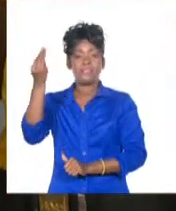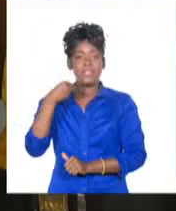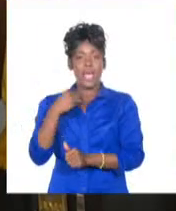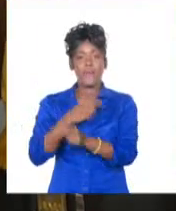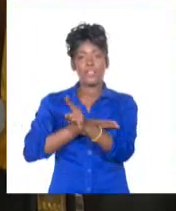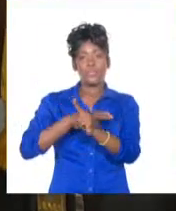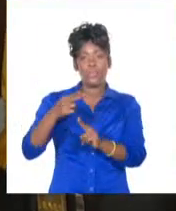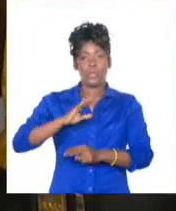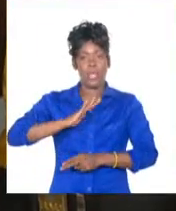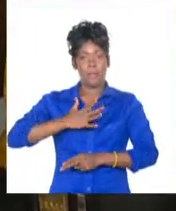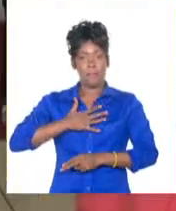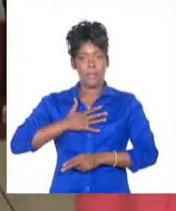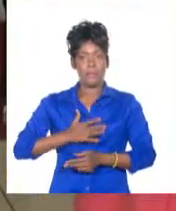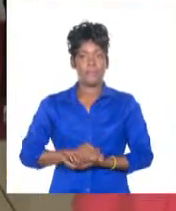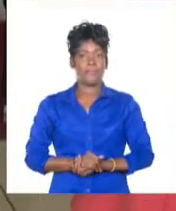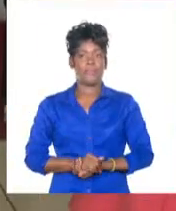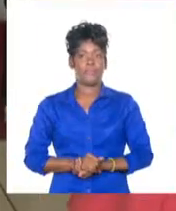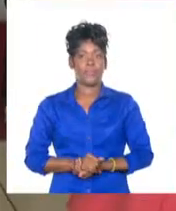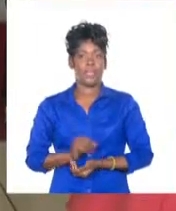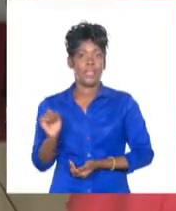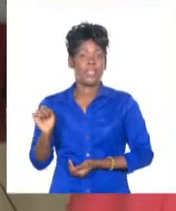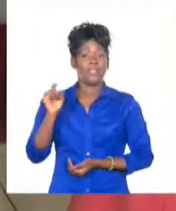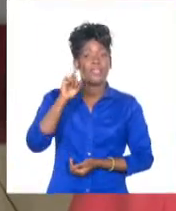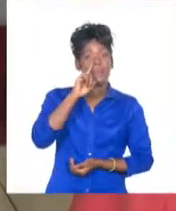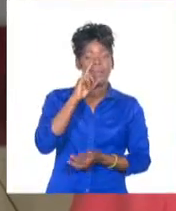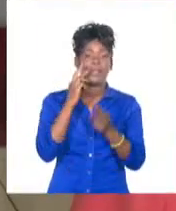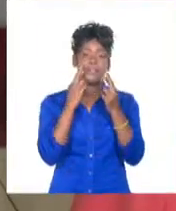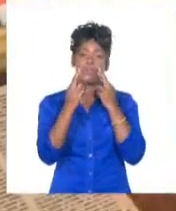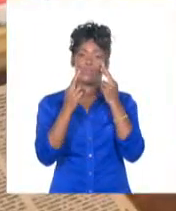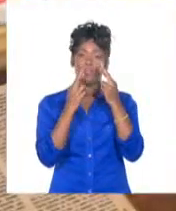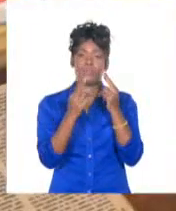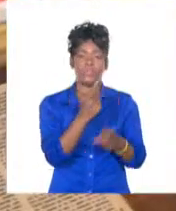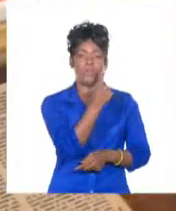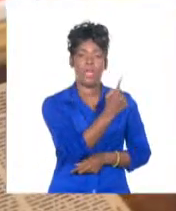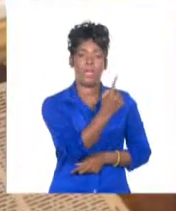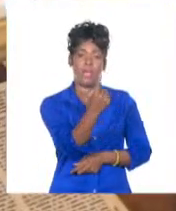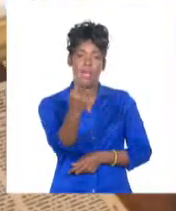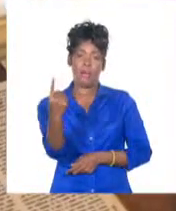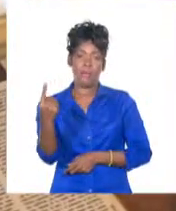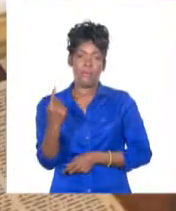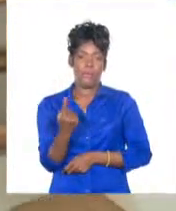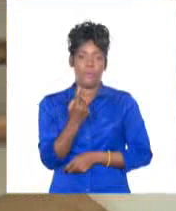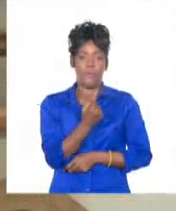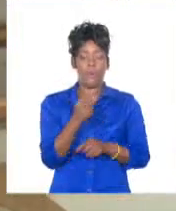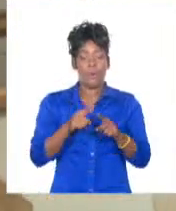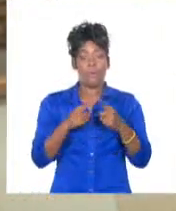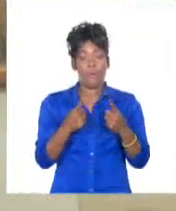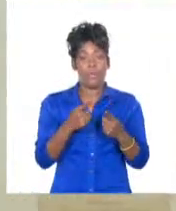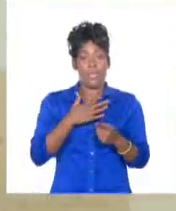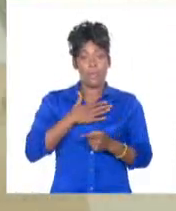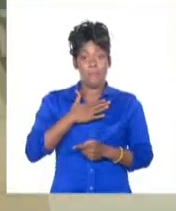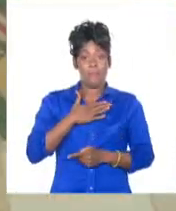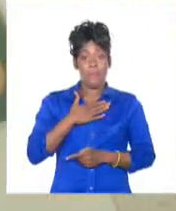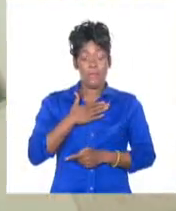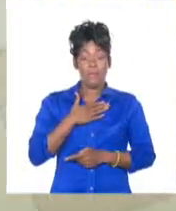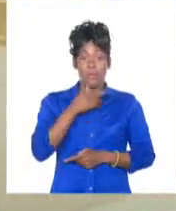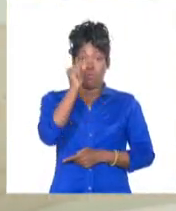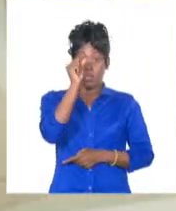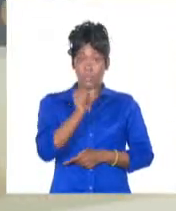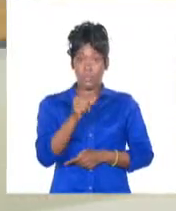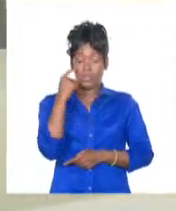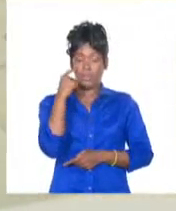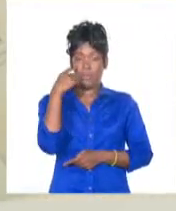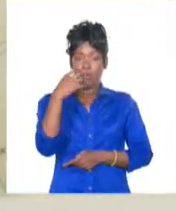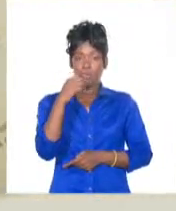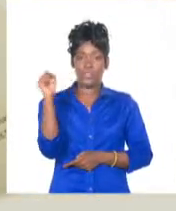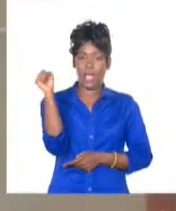con la exposición de los principales logros y reconocimientos del compositor, quien ha calado en agrupaciones y solistas de gran alcance nacional